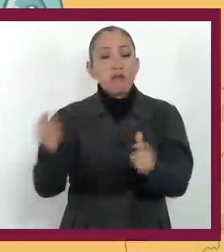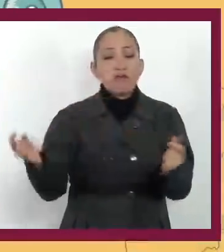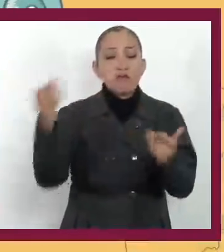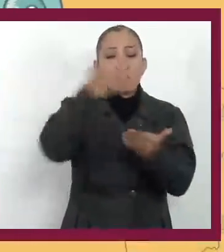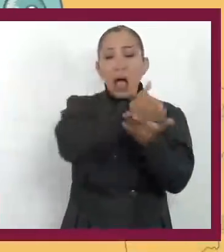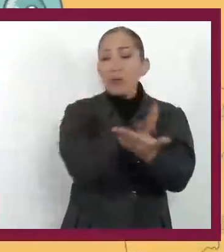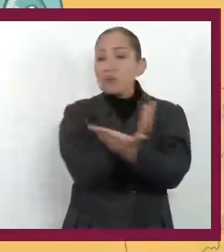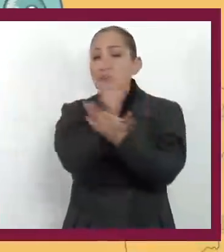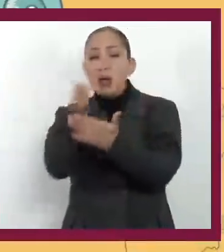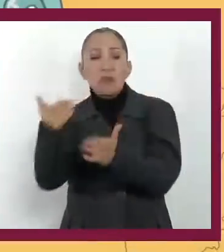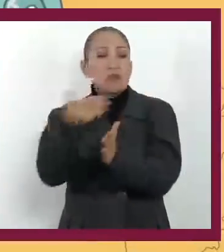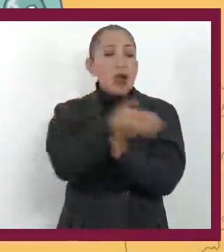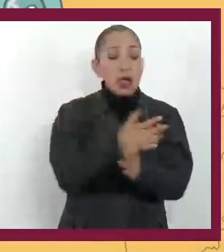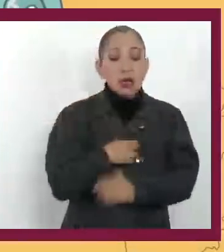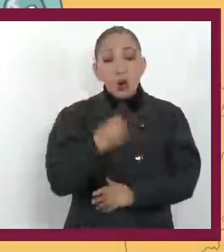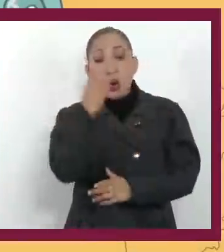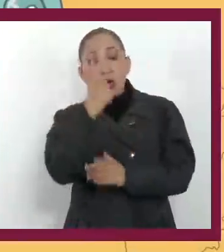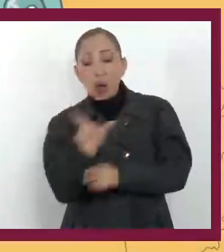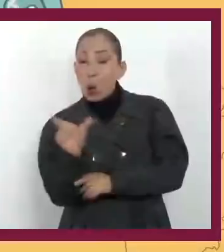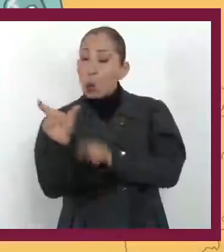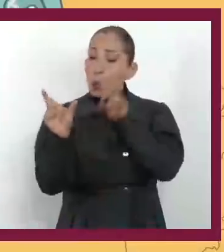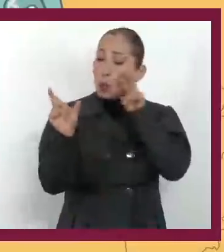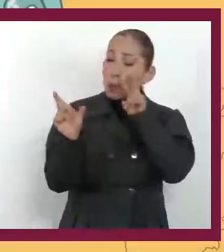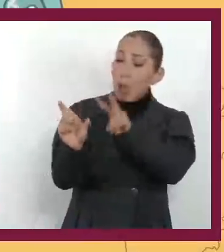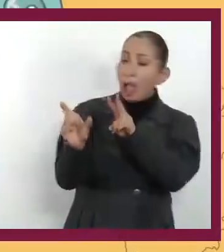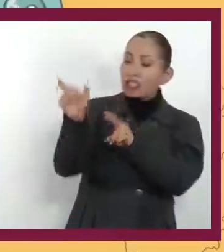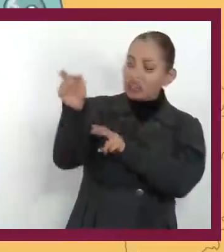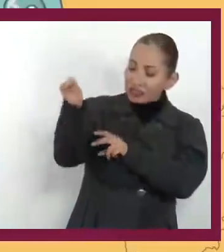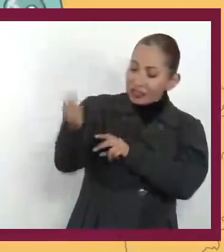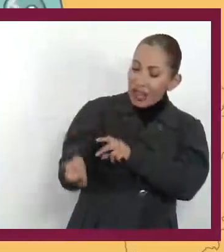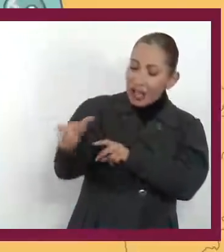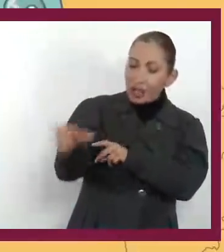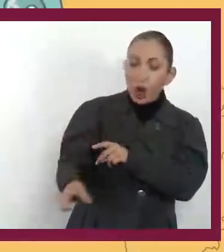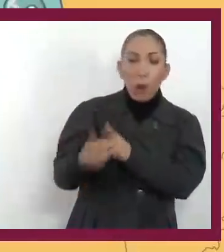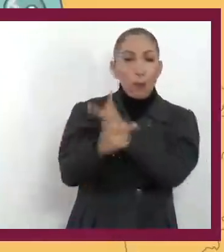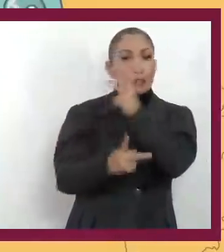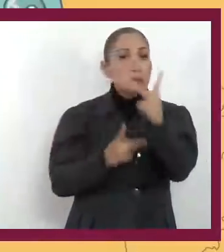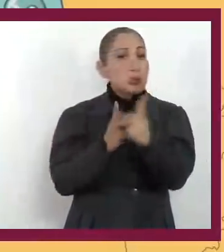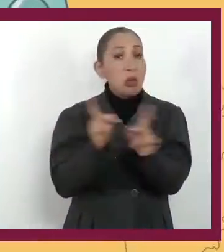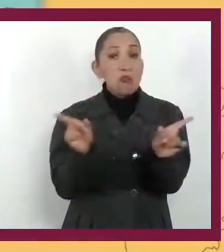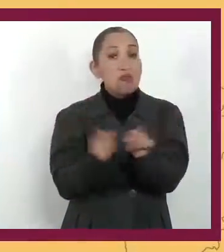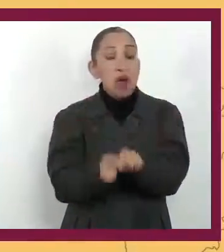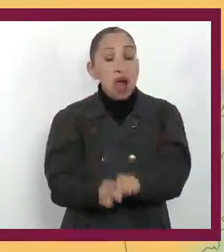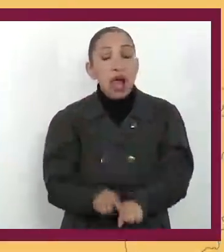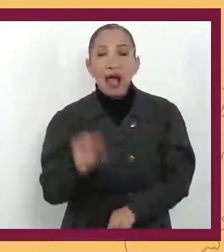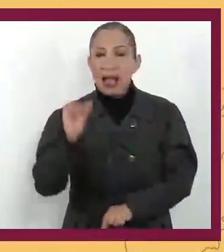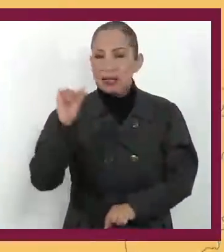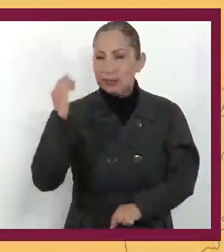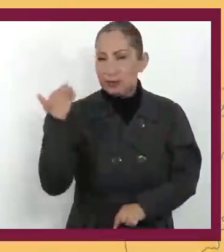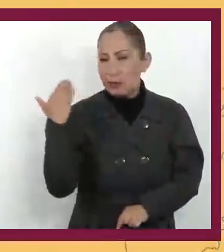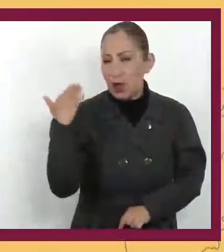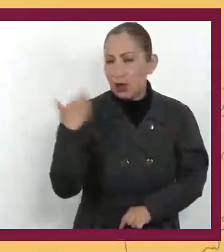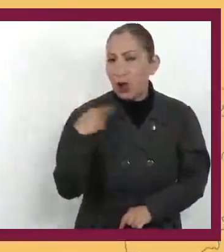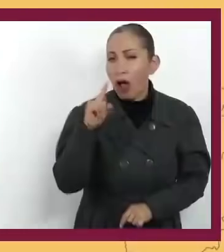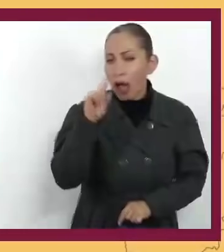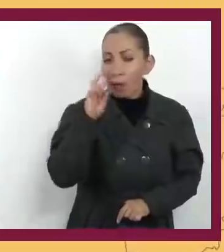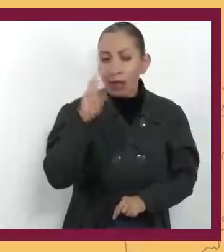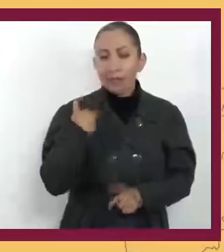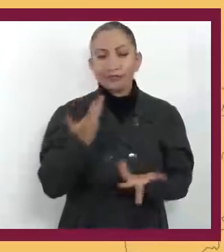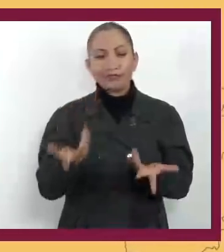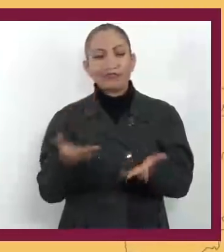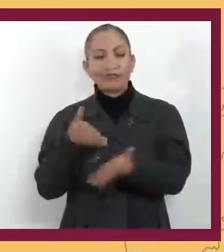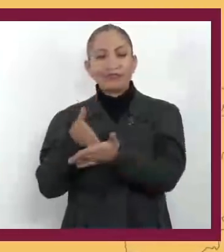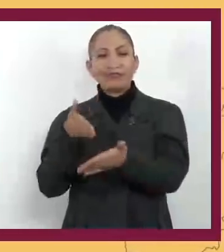circulación, mediante la exhibición de un documento de identidad o pasaporte. Recientemente, ha sufrido presiones